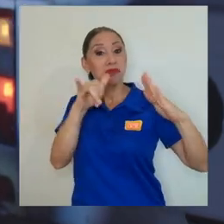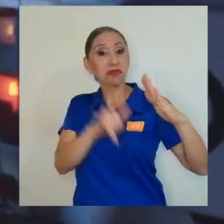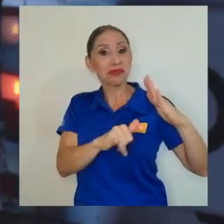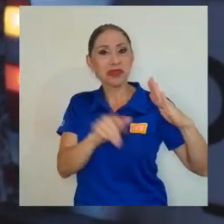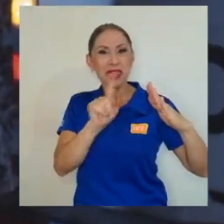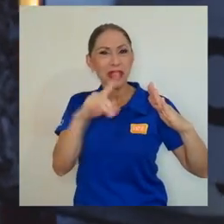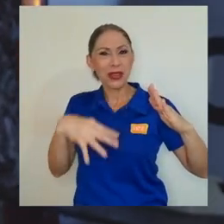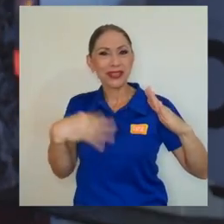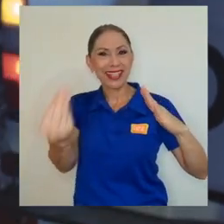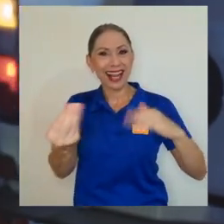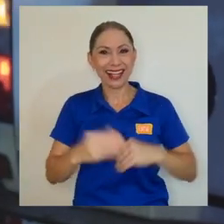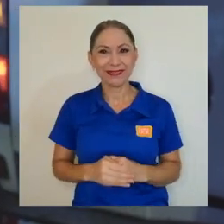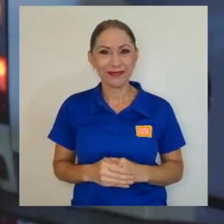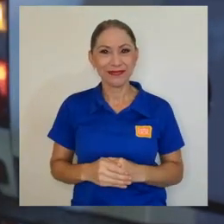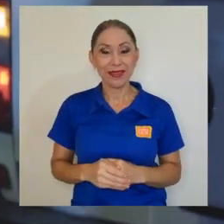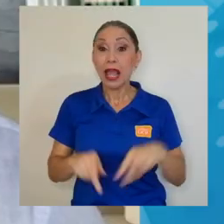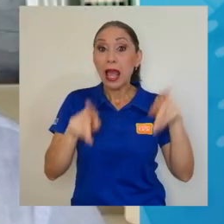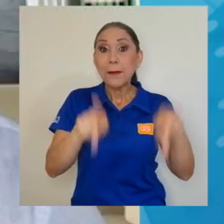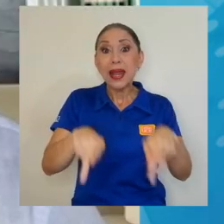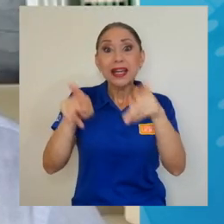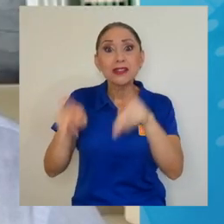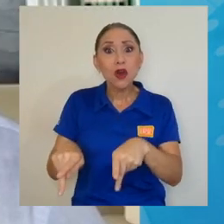Las personas estaban realmente